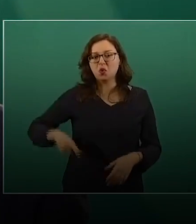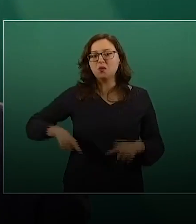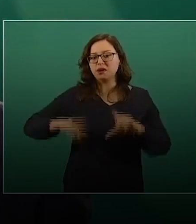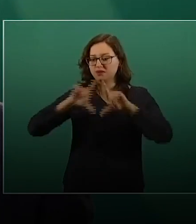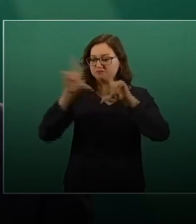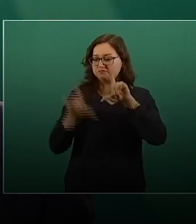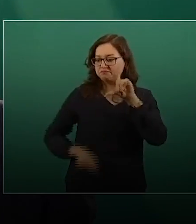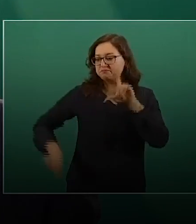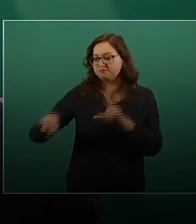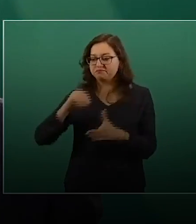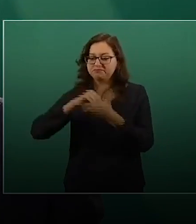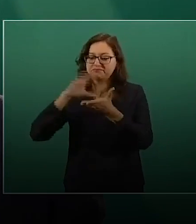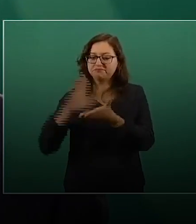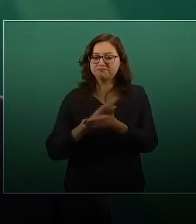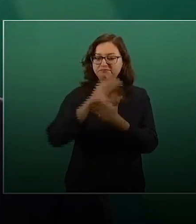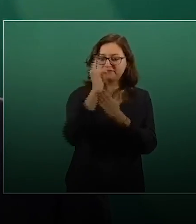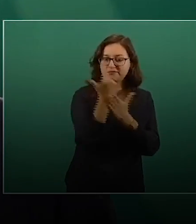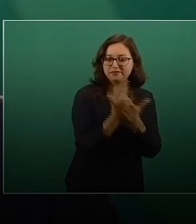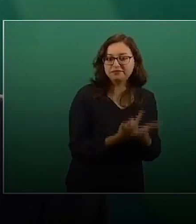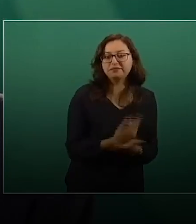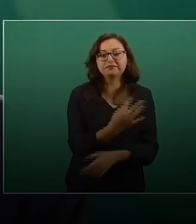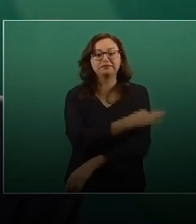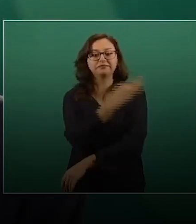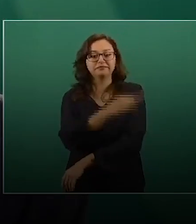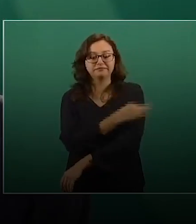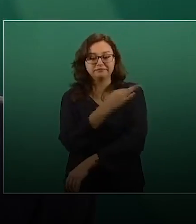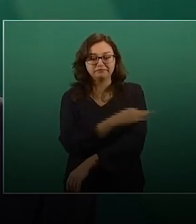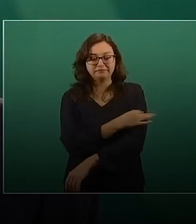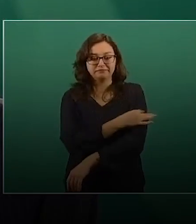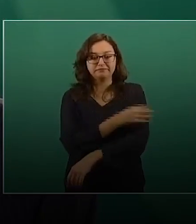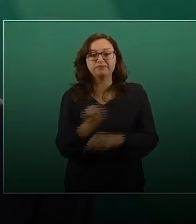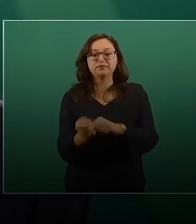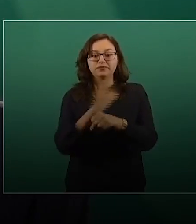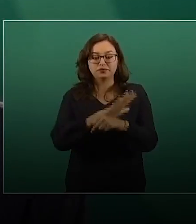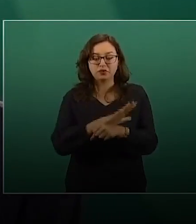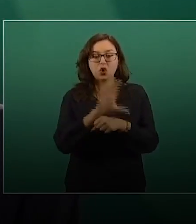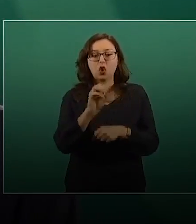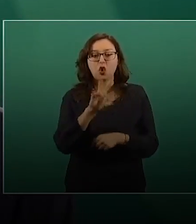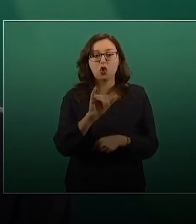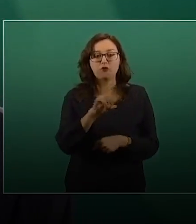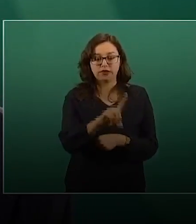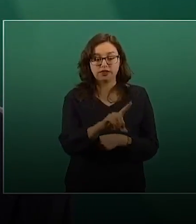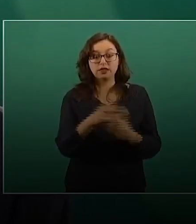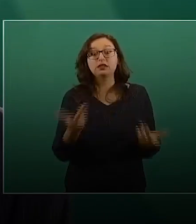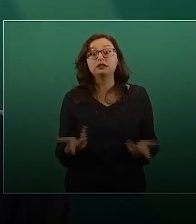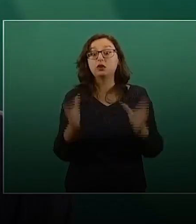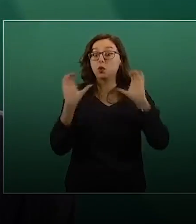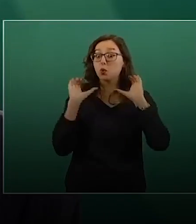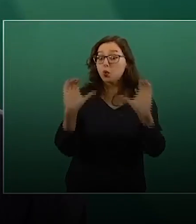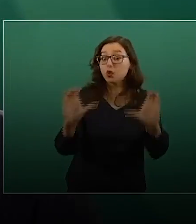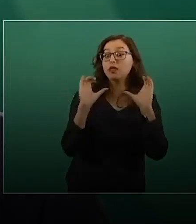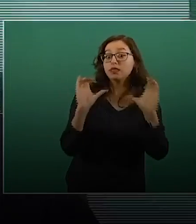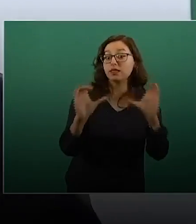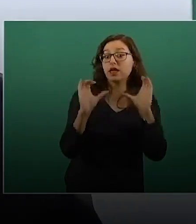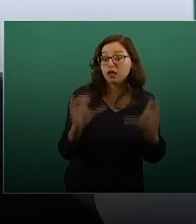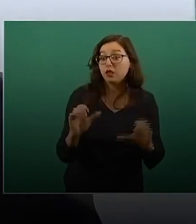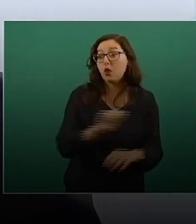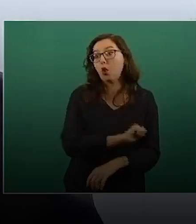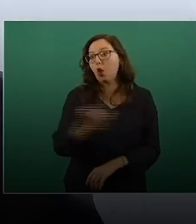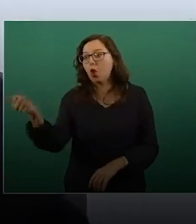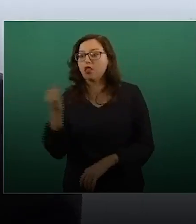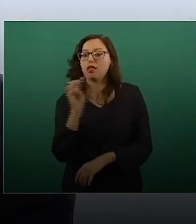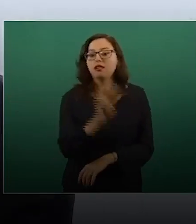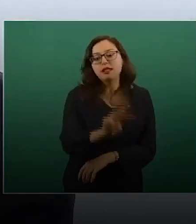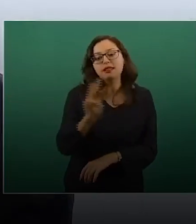vacunación contra COVID-19. Y ojo, no se deje confundir de otras plataformas. Sabemos que se han anunciado